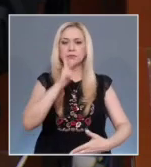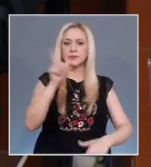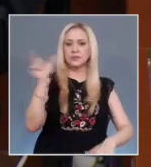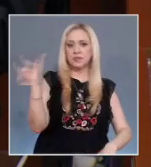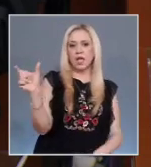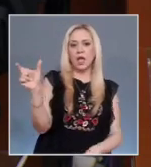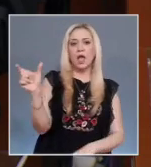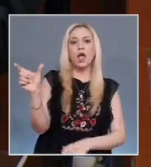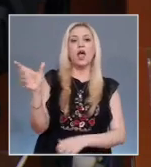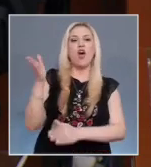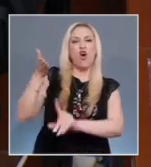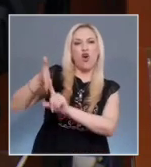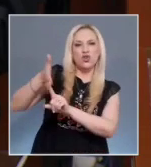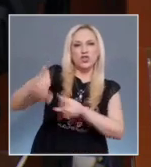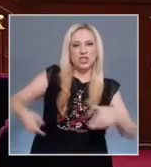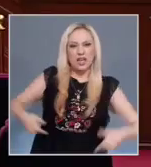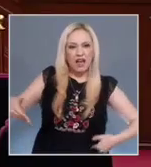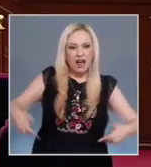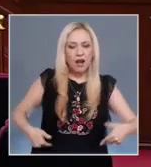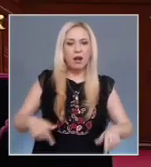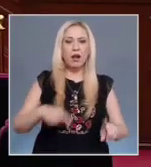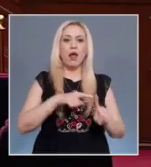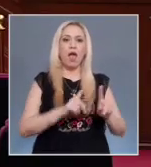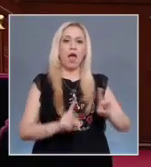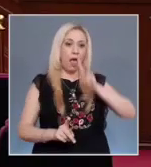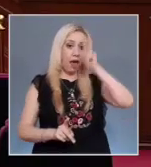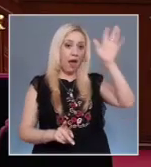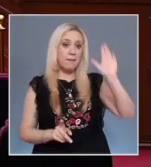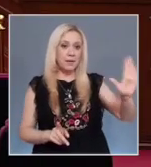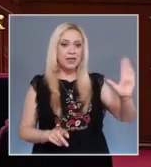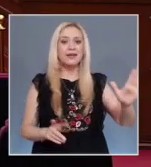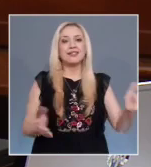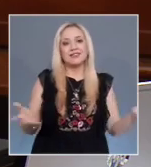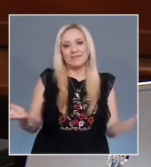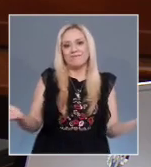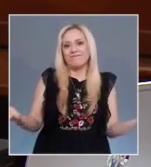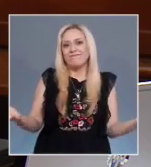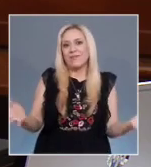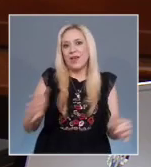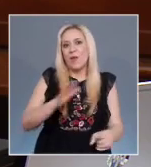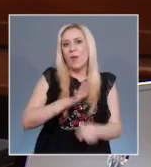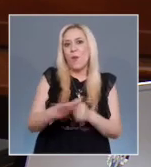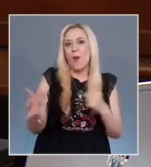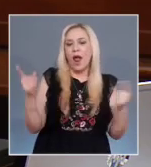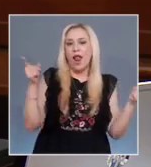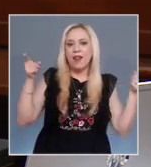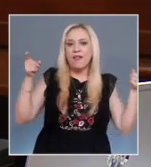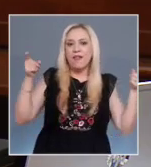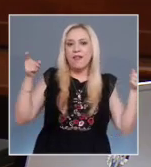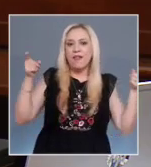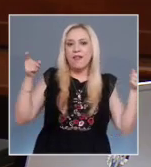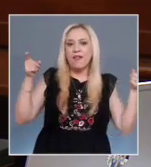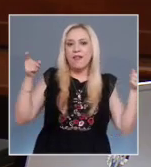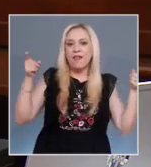sí describen conductas delimitadas. En otro asunto, el Pleno declaró inconstitucional el artículo del Código Penal de Sonora